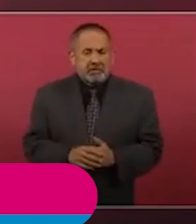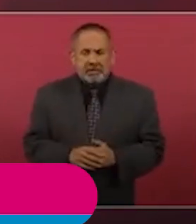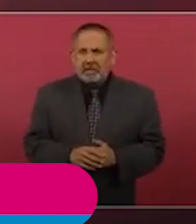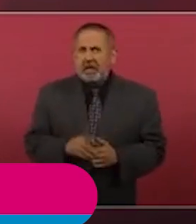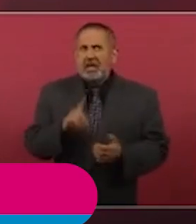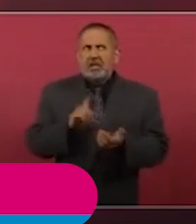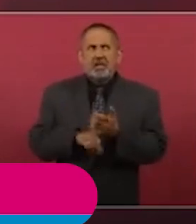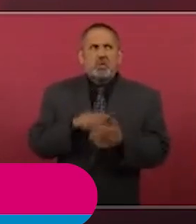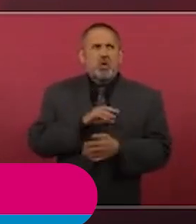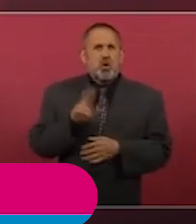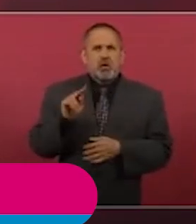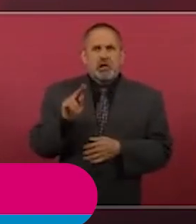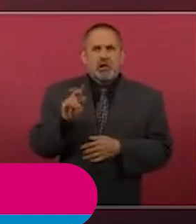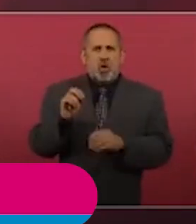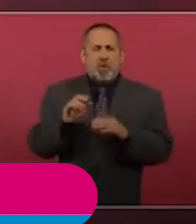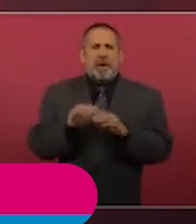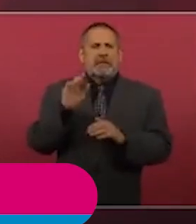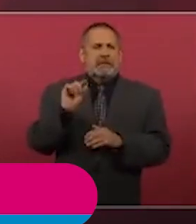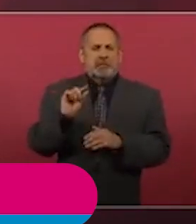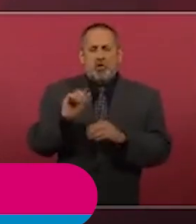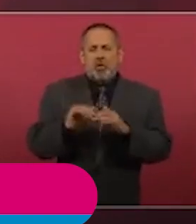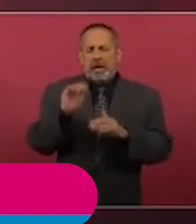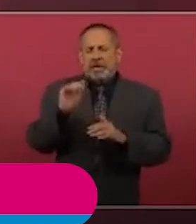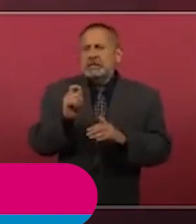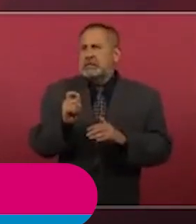80, un poco más de su capacidad.